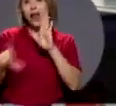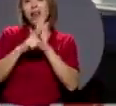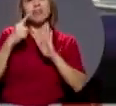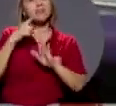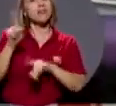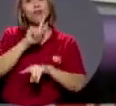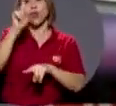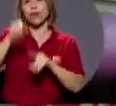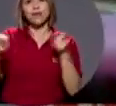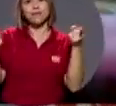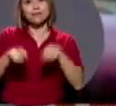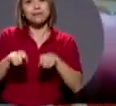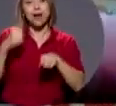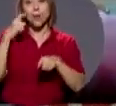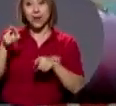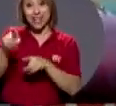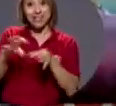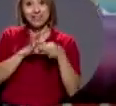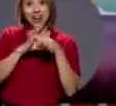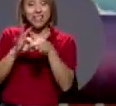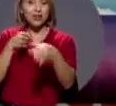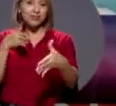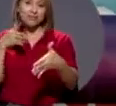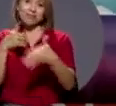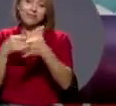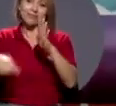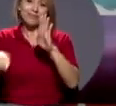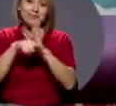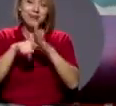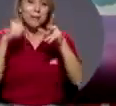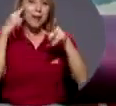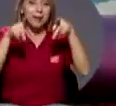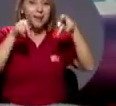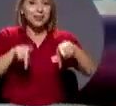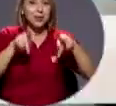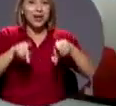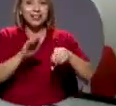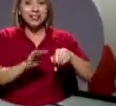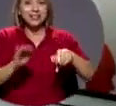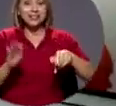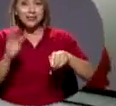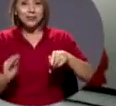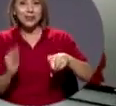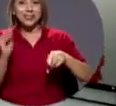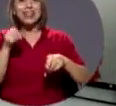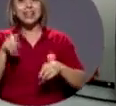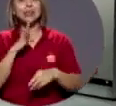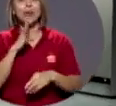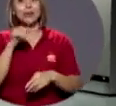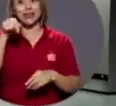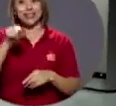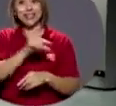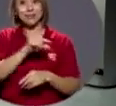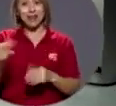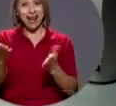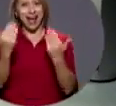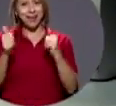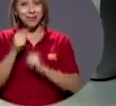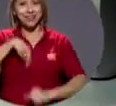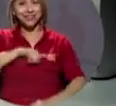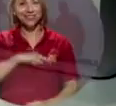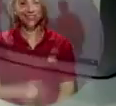el perjuicio que tienen este tipo de relaciones para las personas menores de edad. De eso vamos a hablar en Una Mirada esta semana.